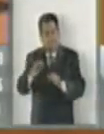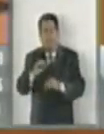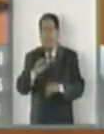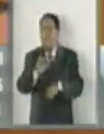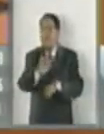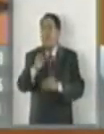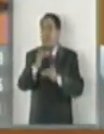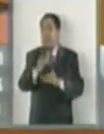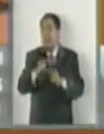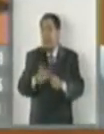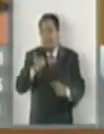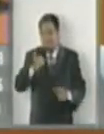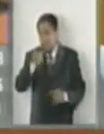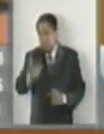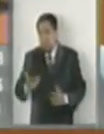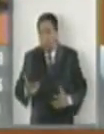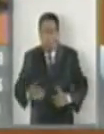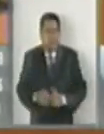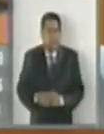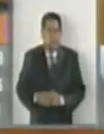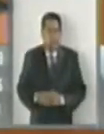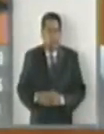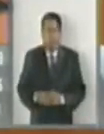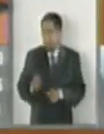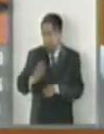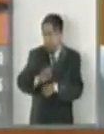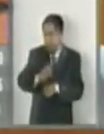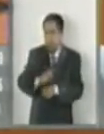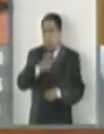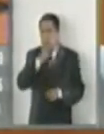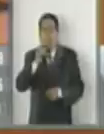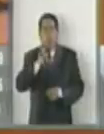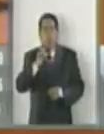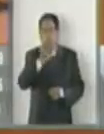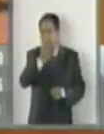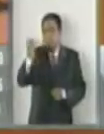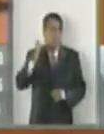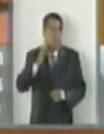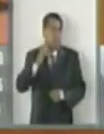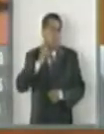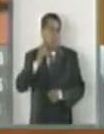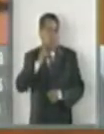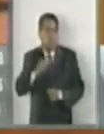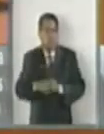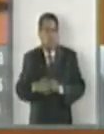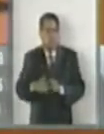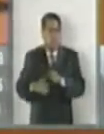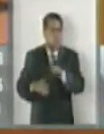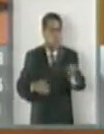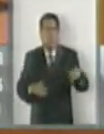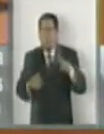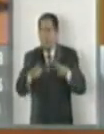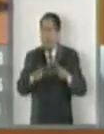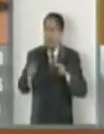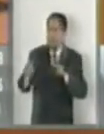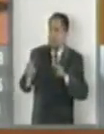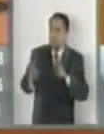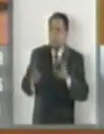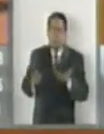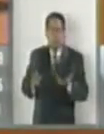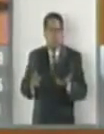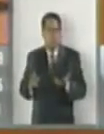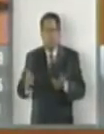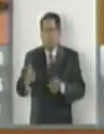mismos impusimos. Cada día, compañeras y compañeros legisladores, crece la percepción de que México es un